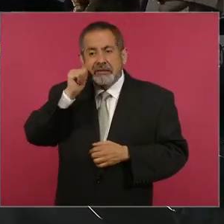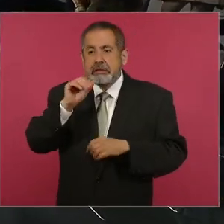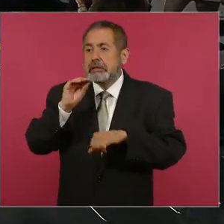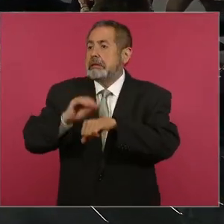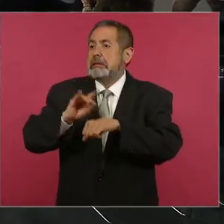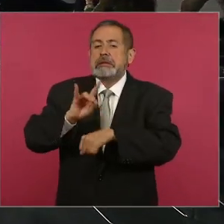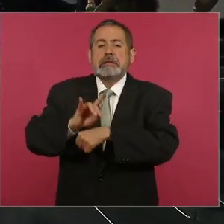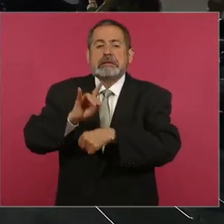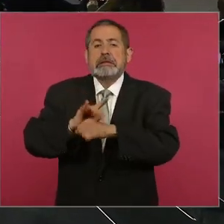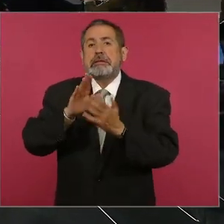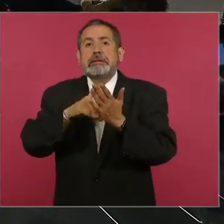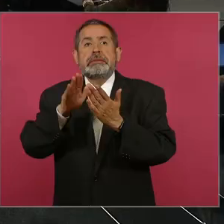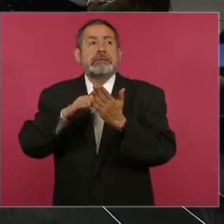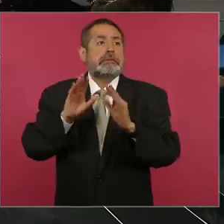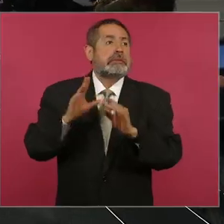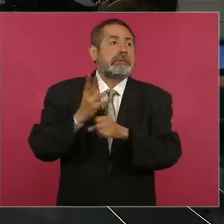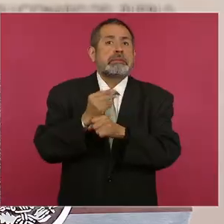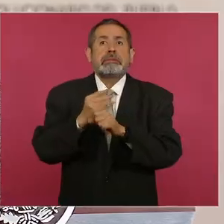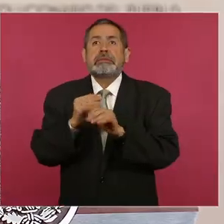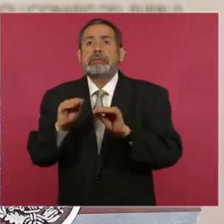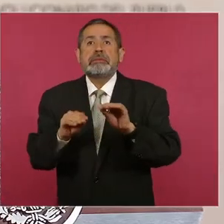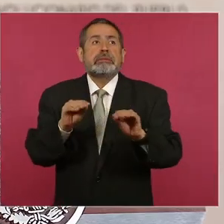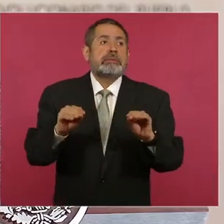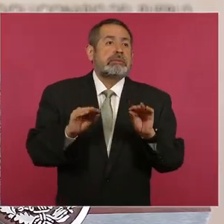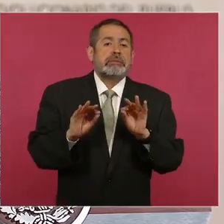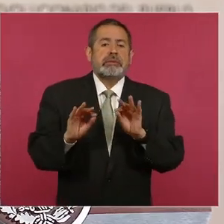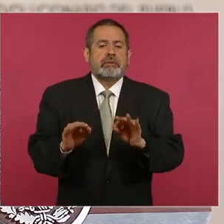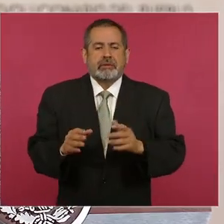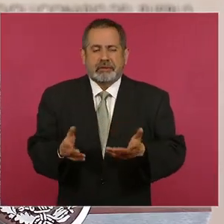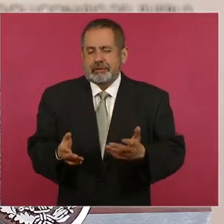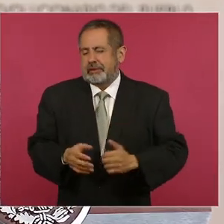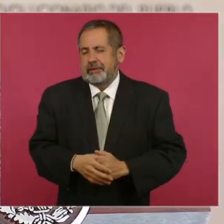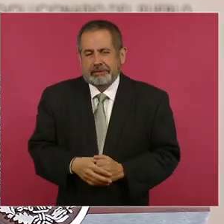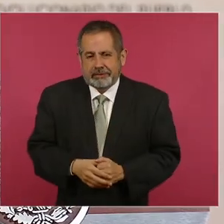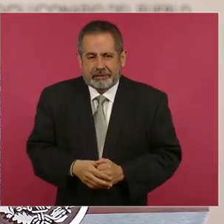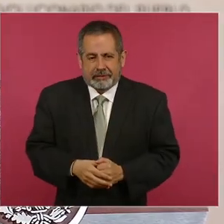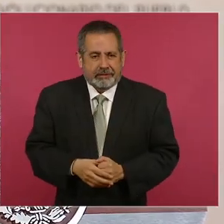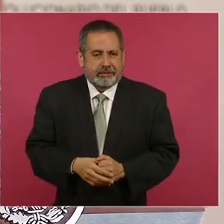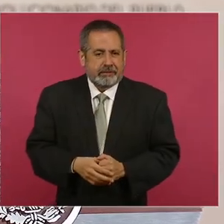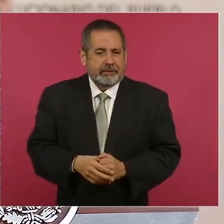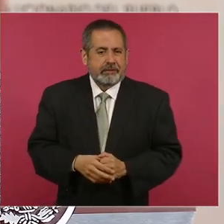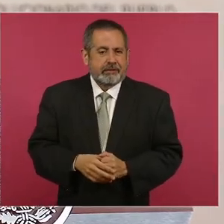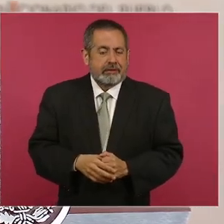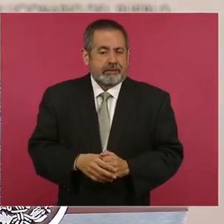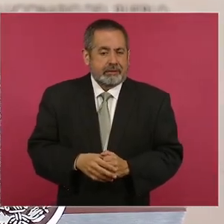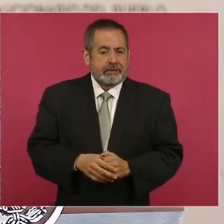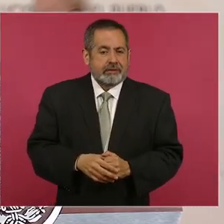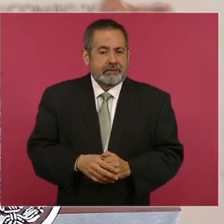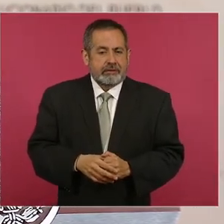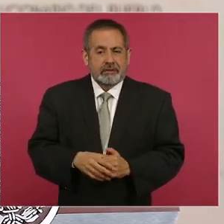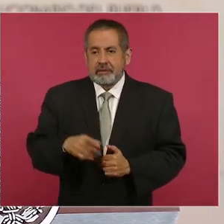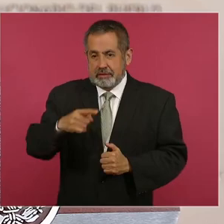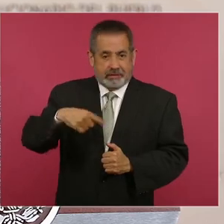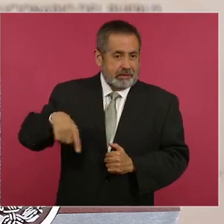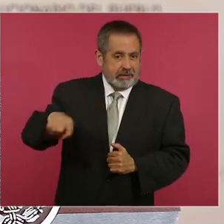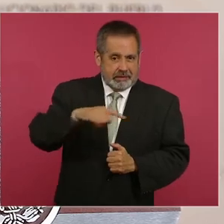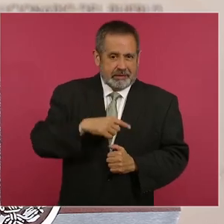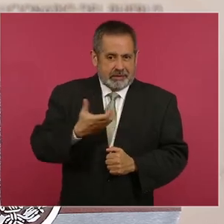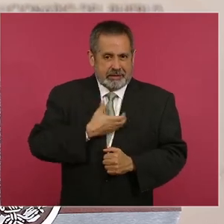lo que hacen es que destruyen